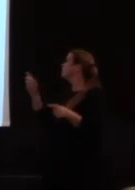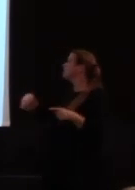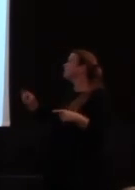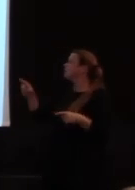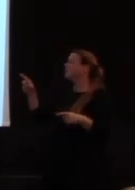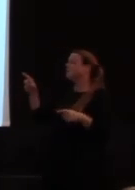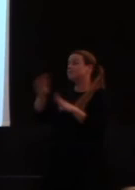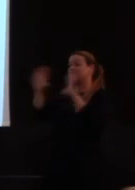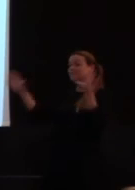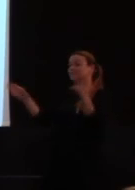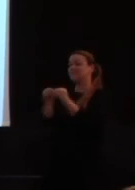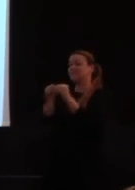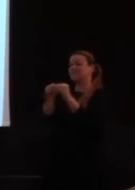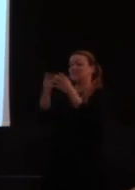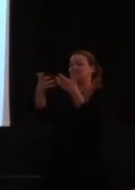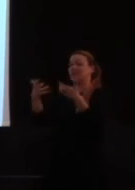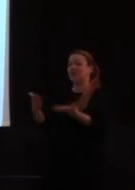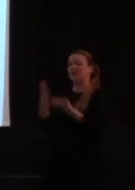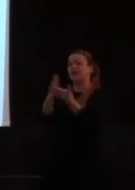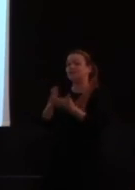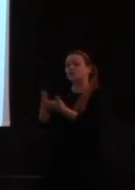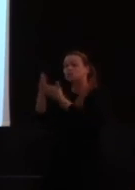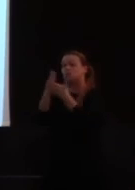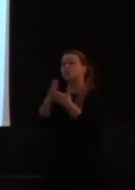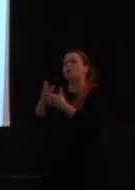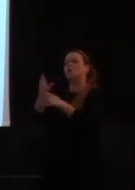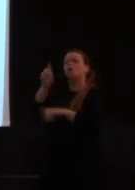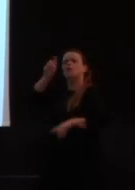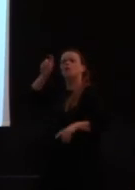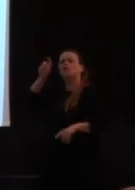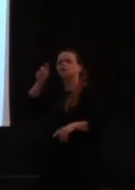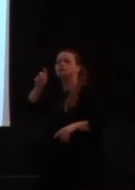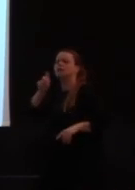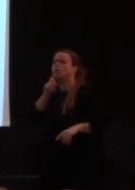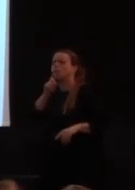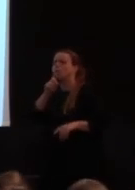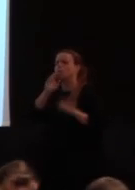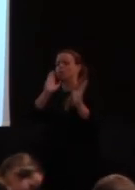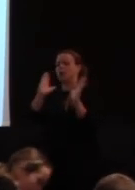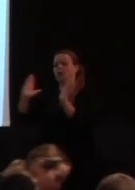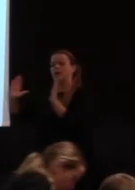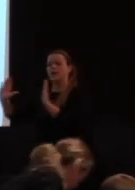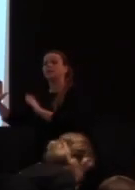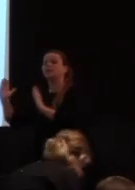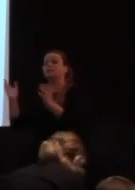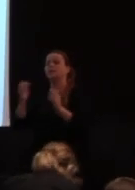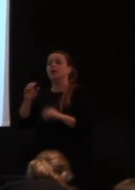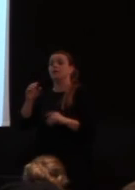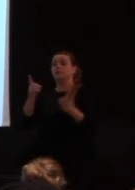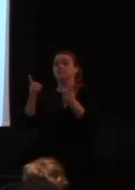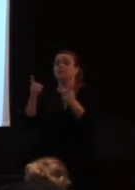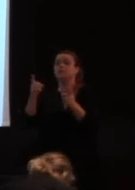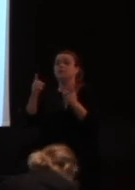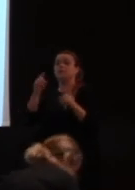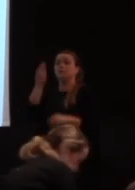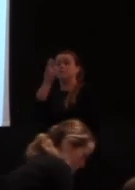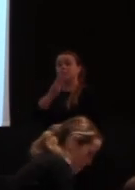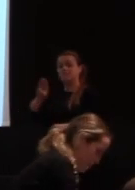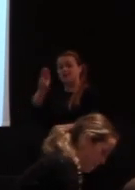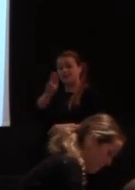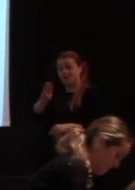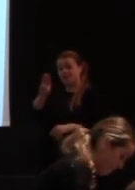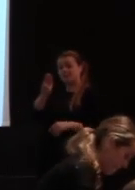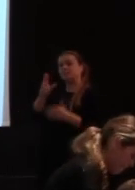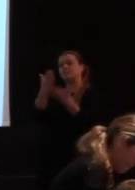los estudios que hay sobre cómo son los docentes en las distintas etapas educativas, diríamos que en primaria, los estudios que han hecho